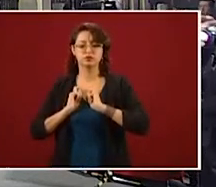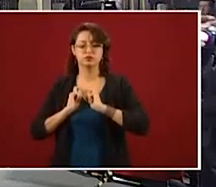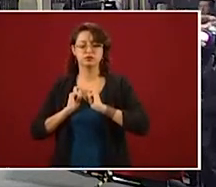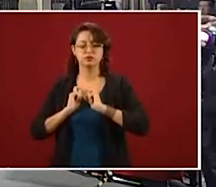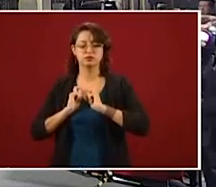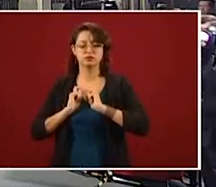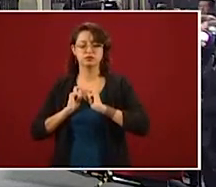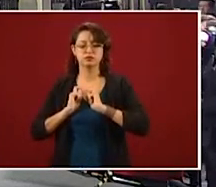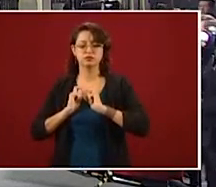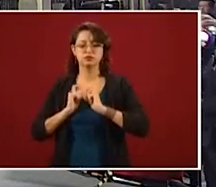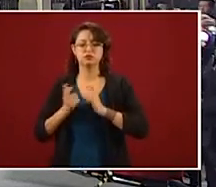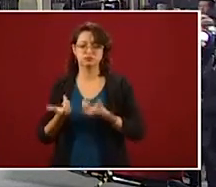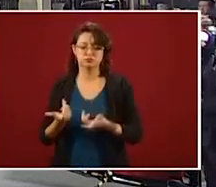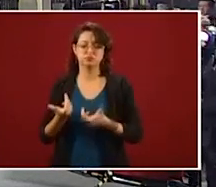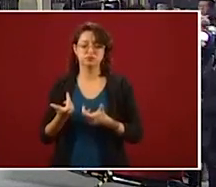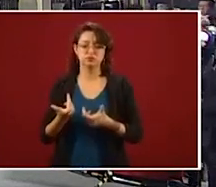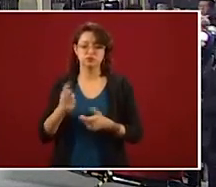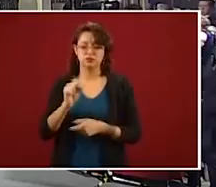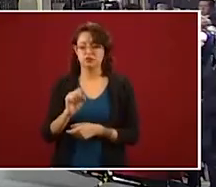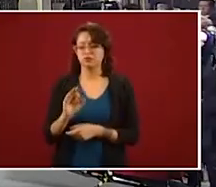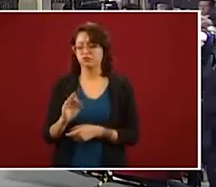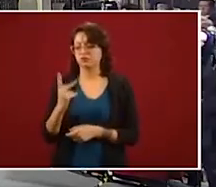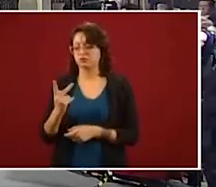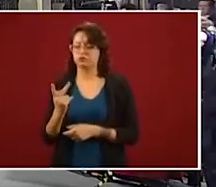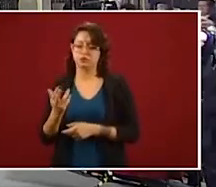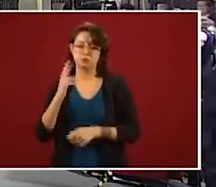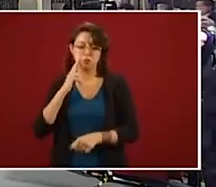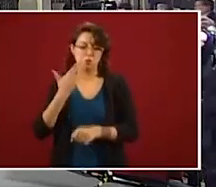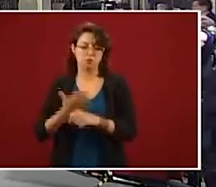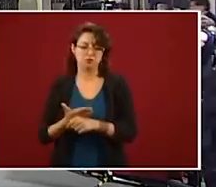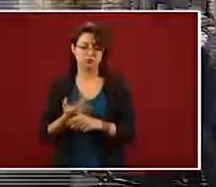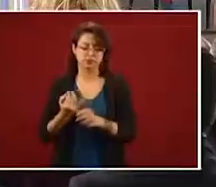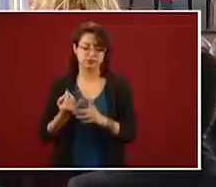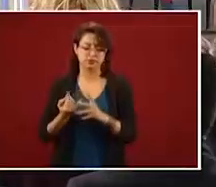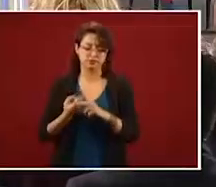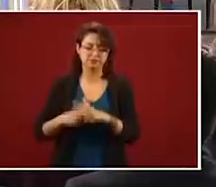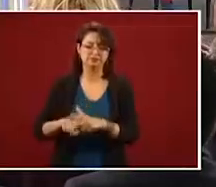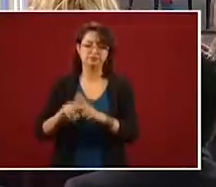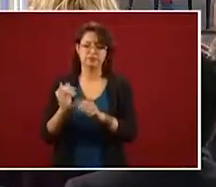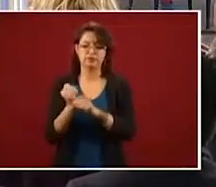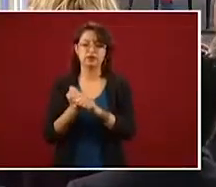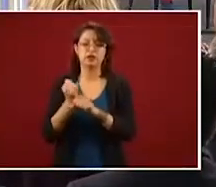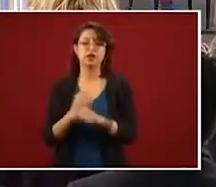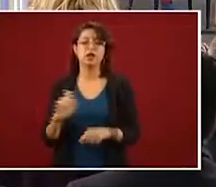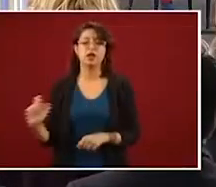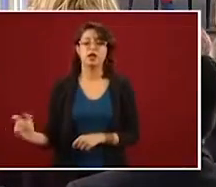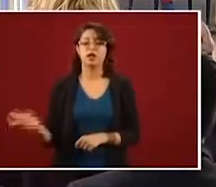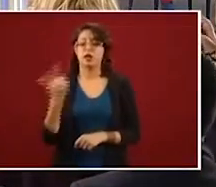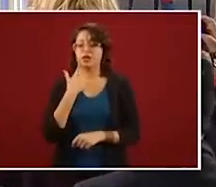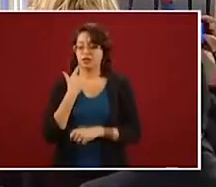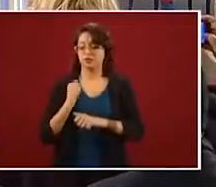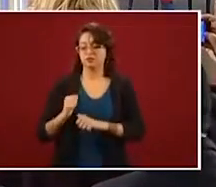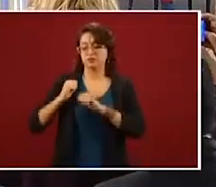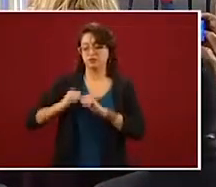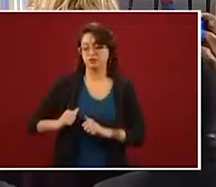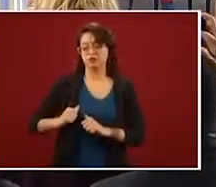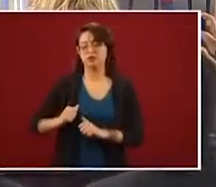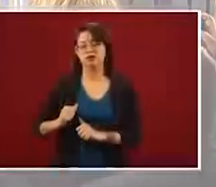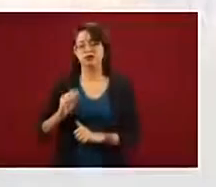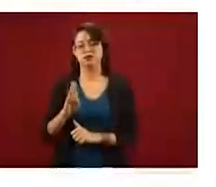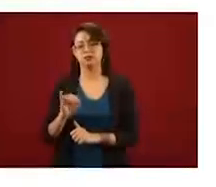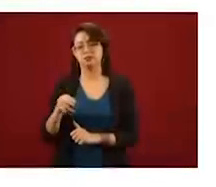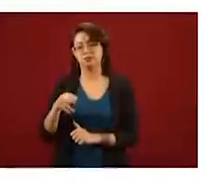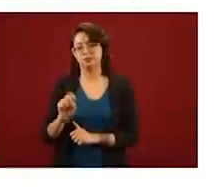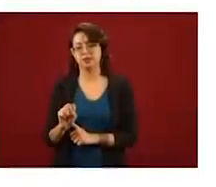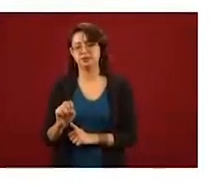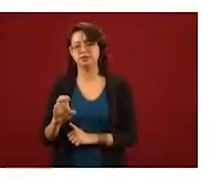han llegado a la función pública. Presentadas contra exdelegados del bienestar y delegados. Y en